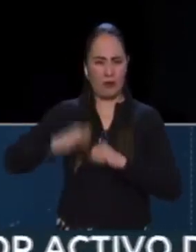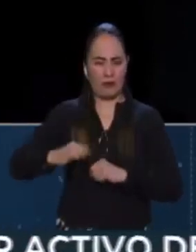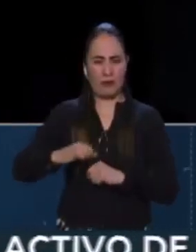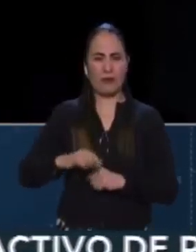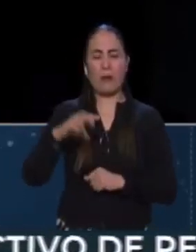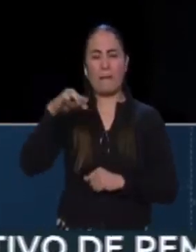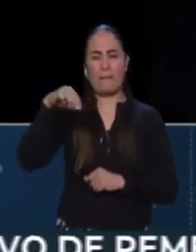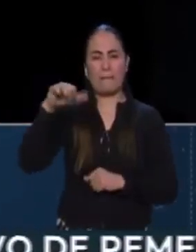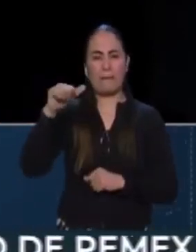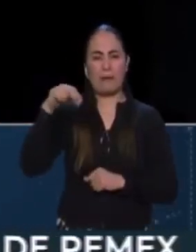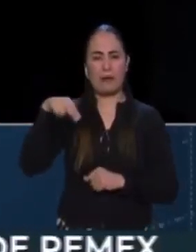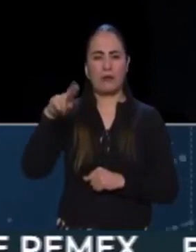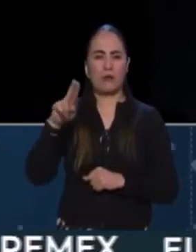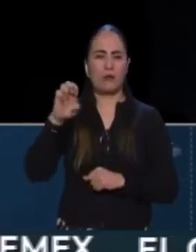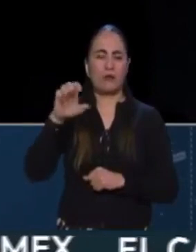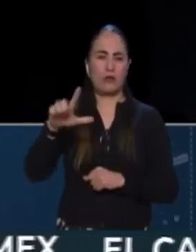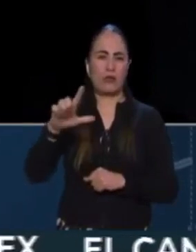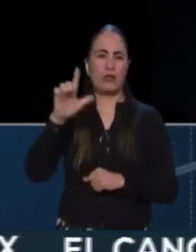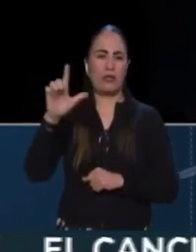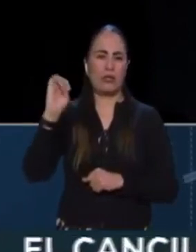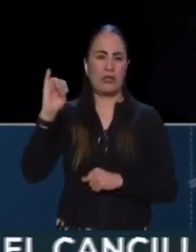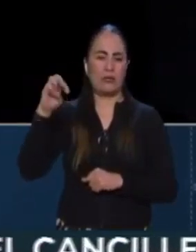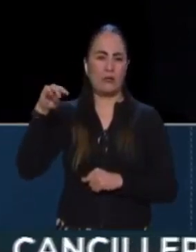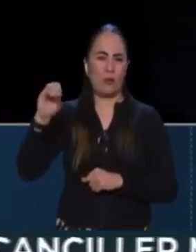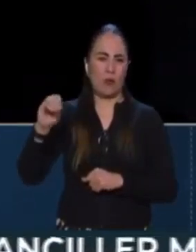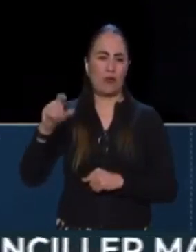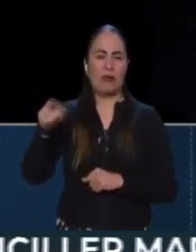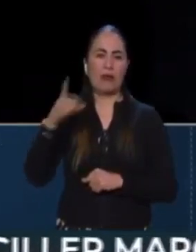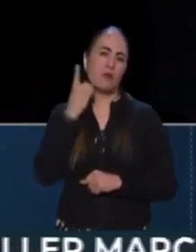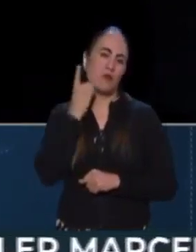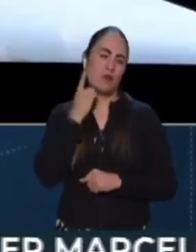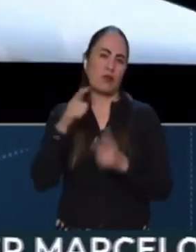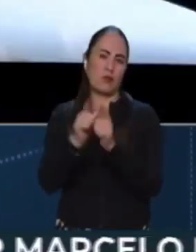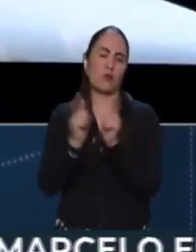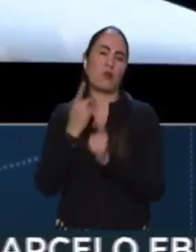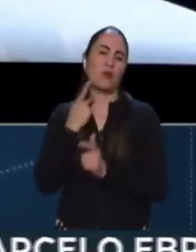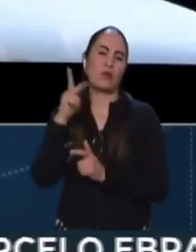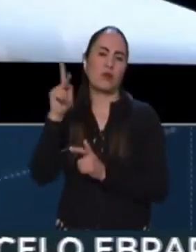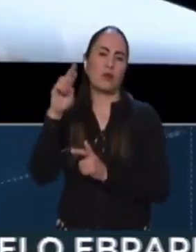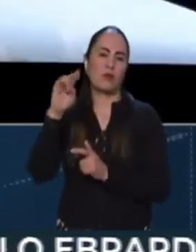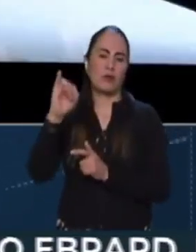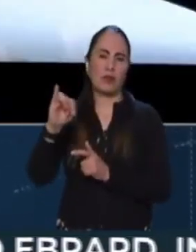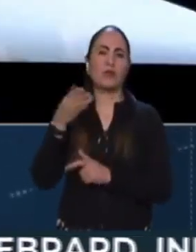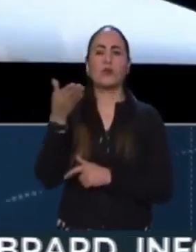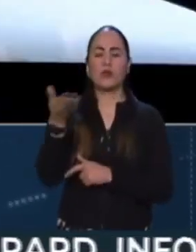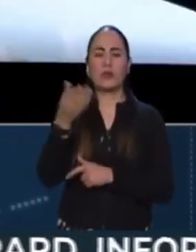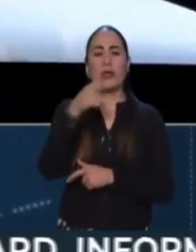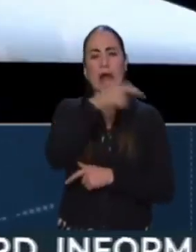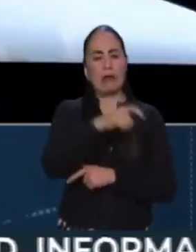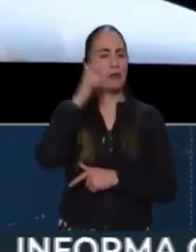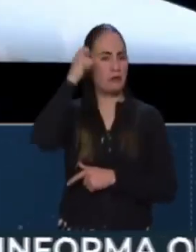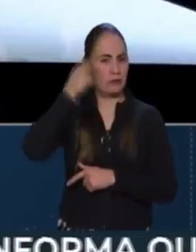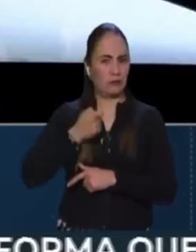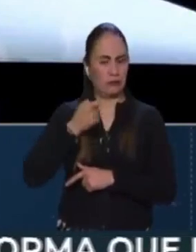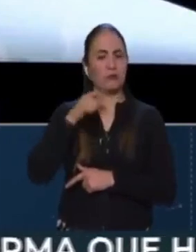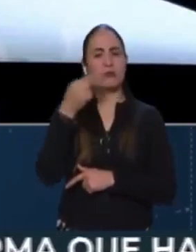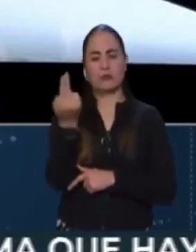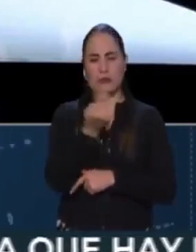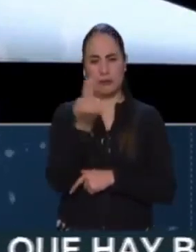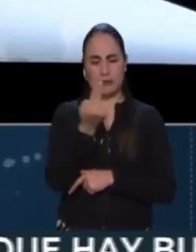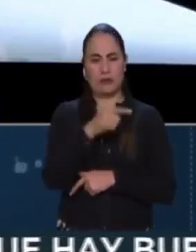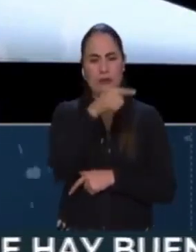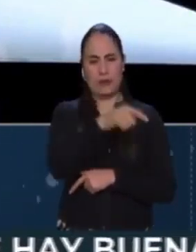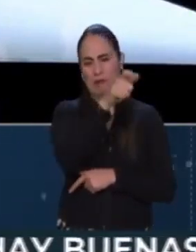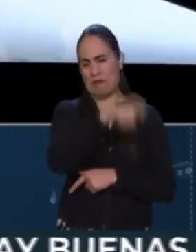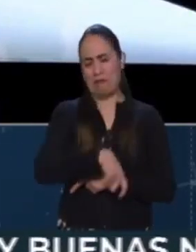Limón, que es diputado priista también, en el sentido de que están solicitando que se le dé la jubilación a Romero Deschamps, lo cual